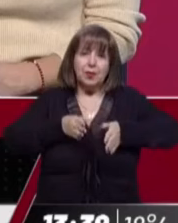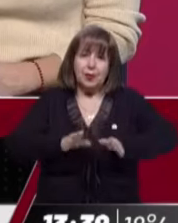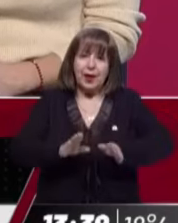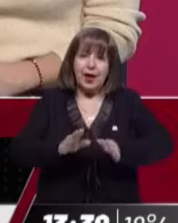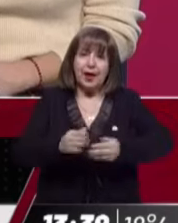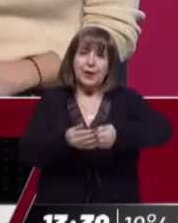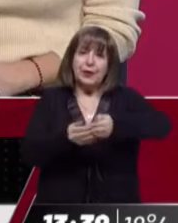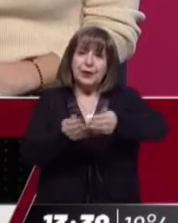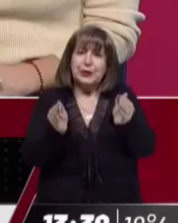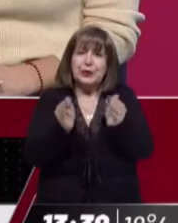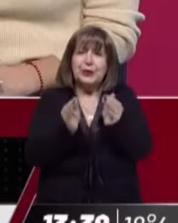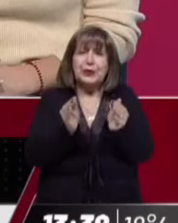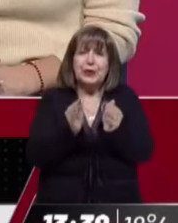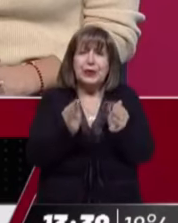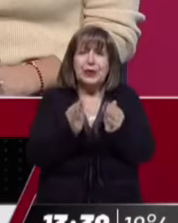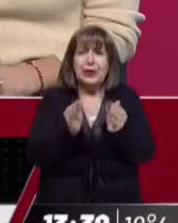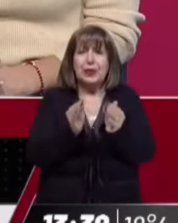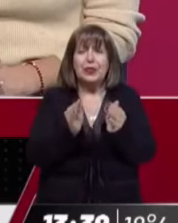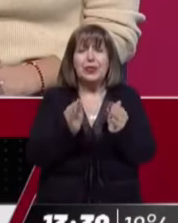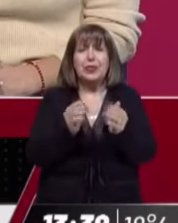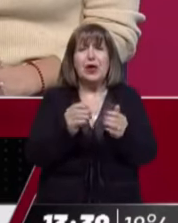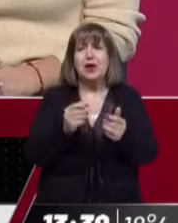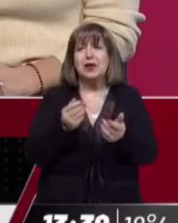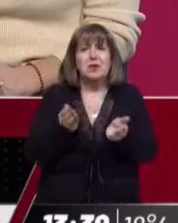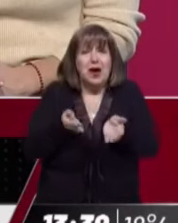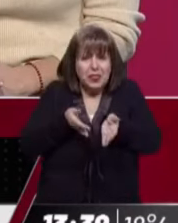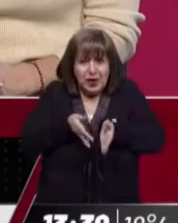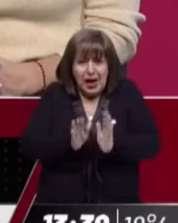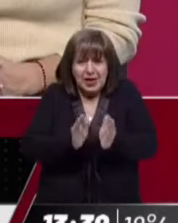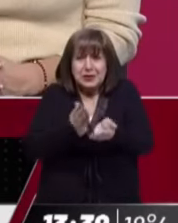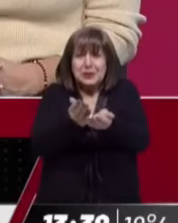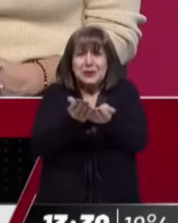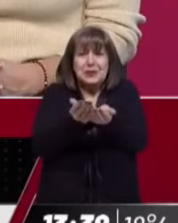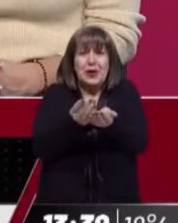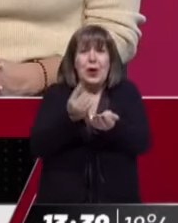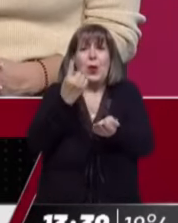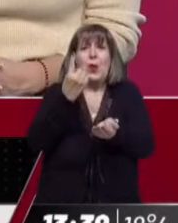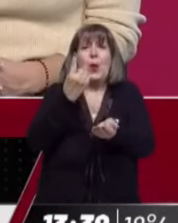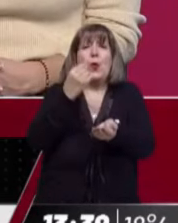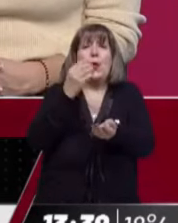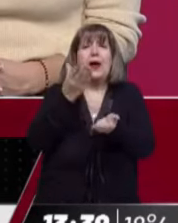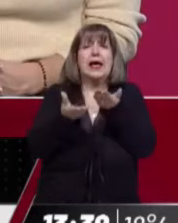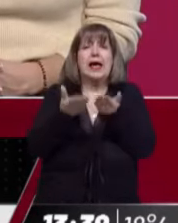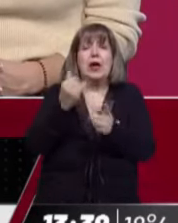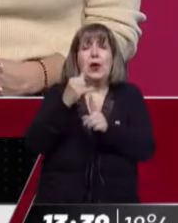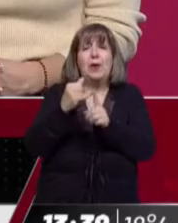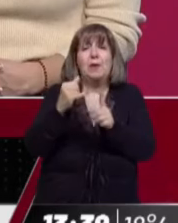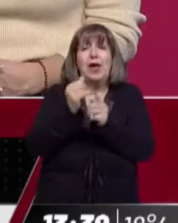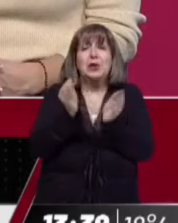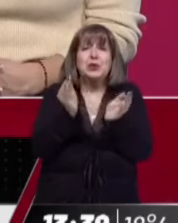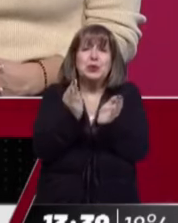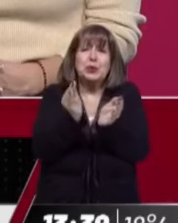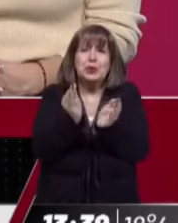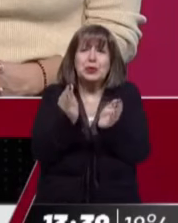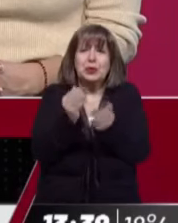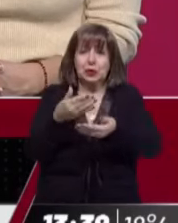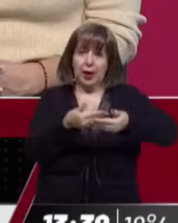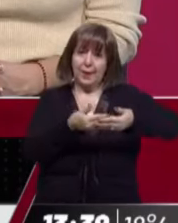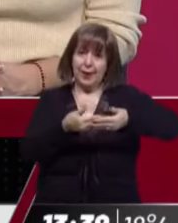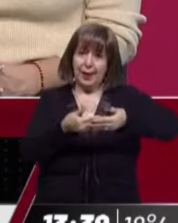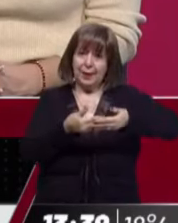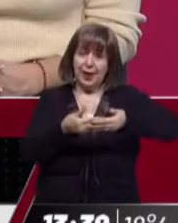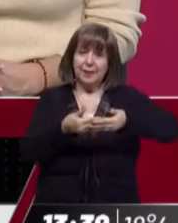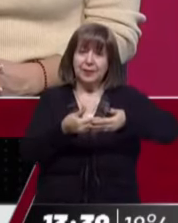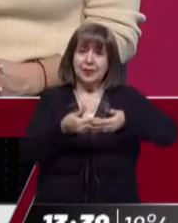prematuros eh de 1 K Med hacia arriba Qué es lo Qué hacen desde la